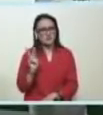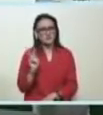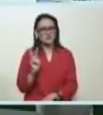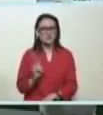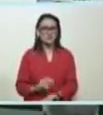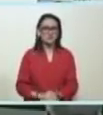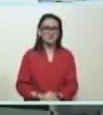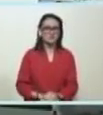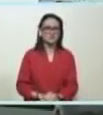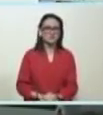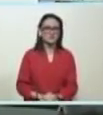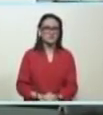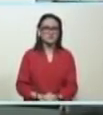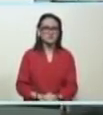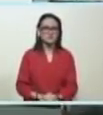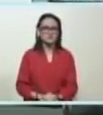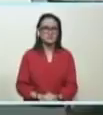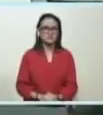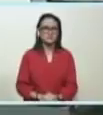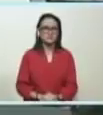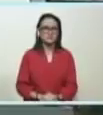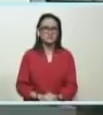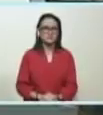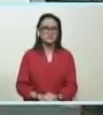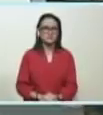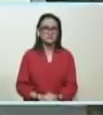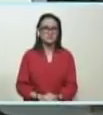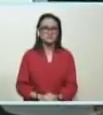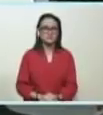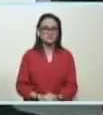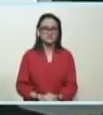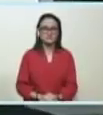venezolana. Que el señor